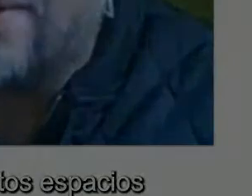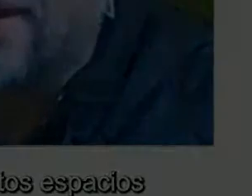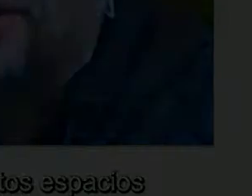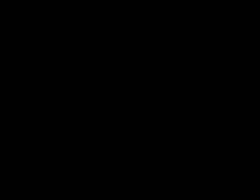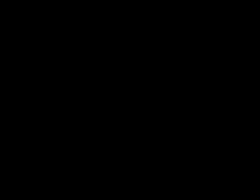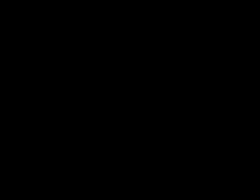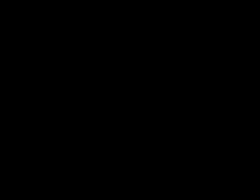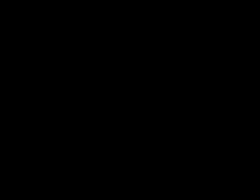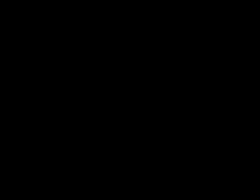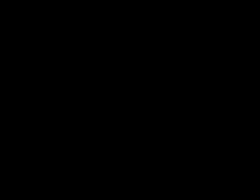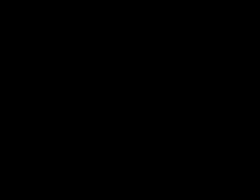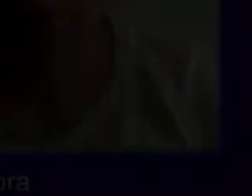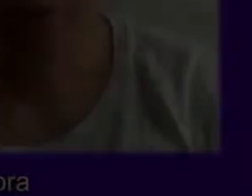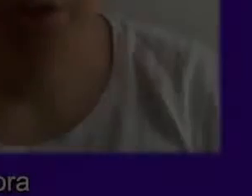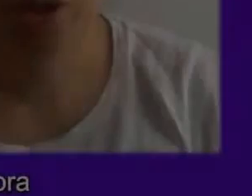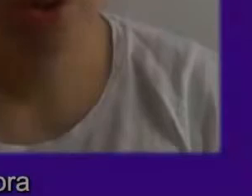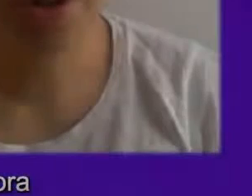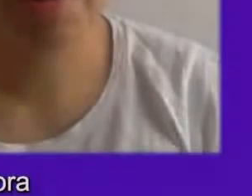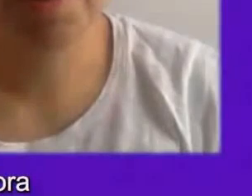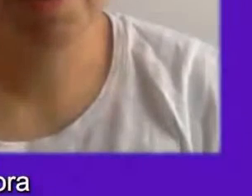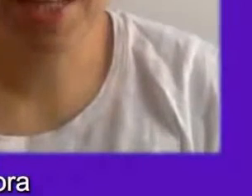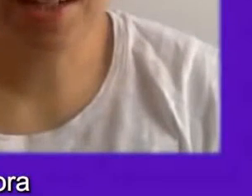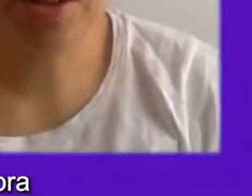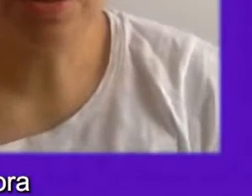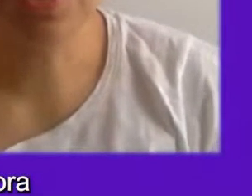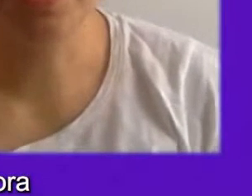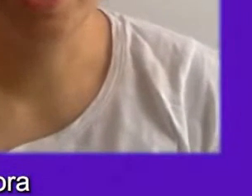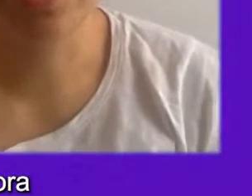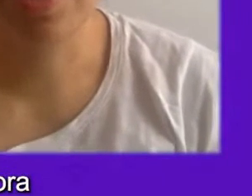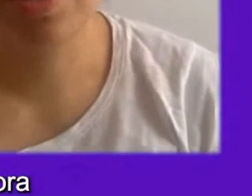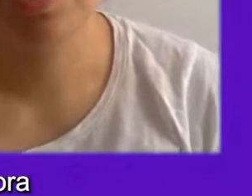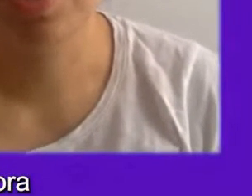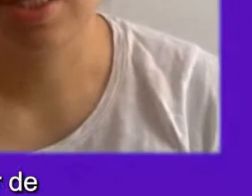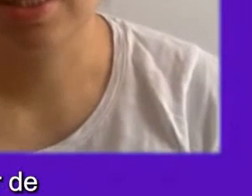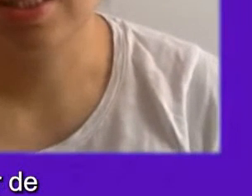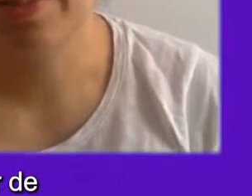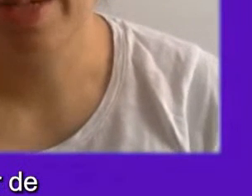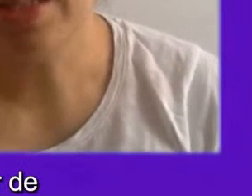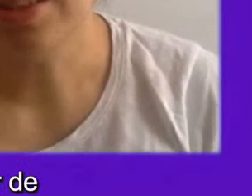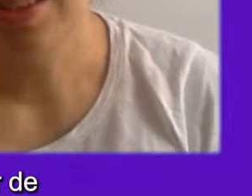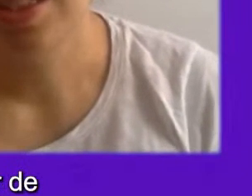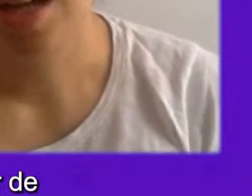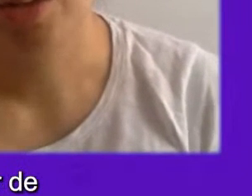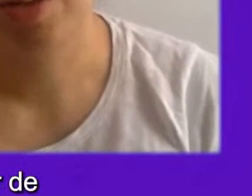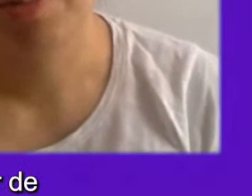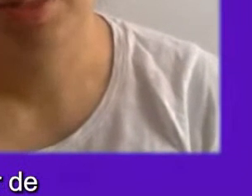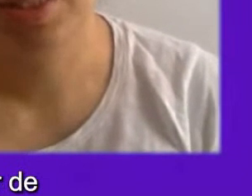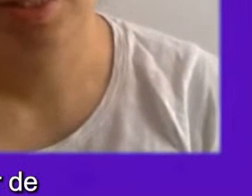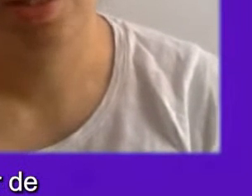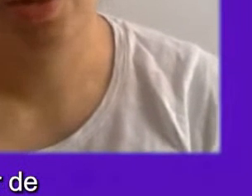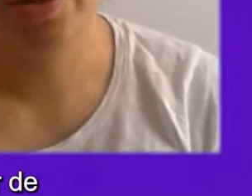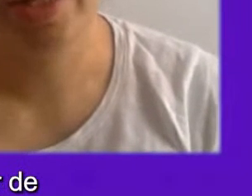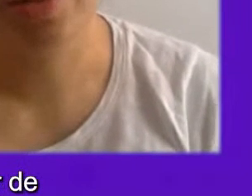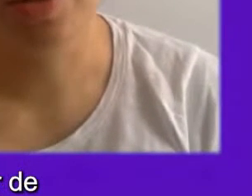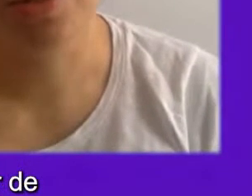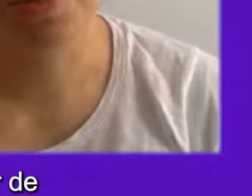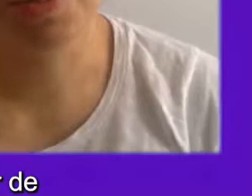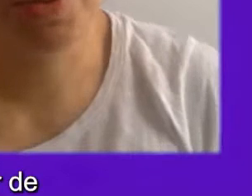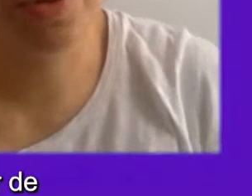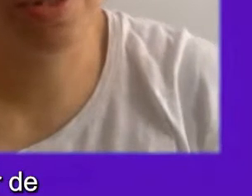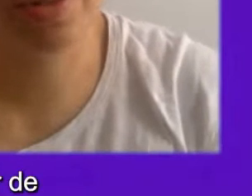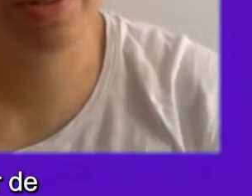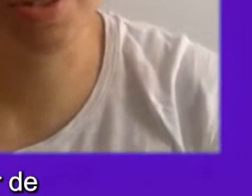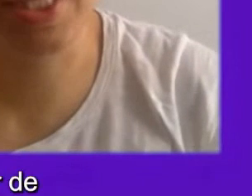y puedan crecer. Yo soy Noemí Pizano, soy gestora de industria creativa, actualmente dirijo el